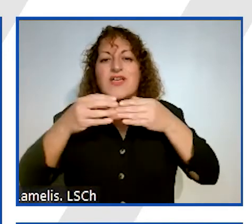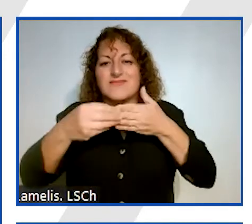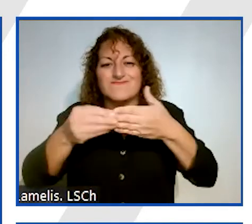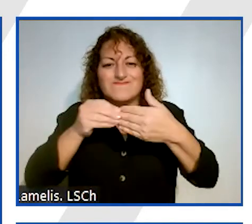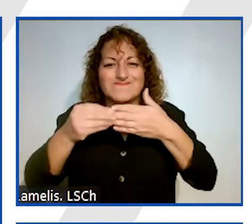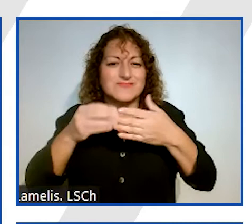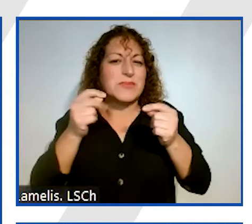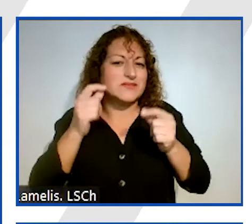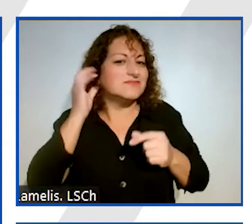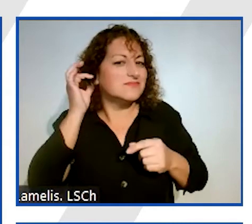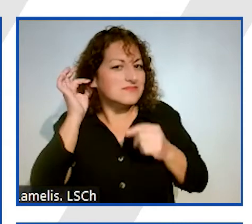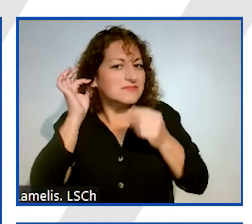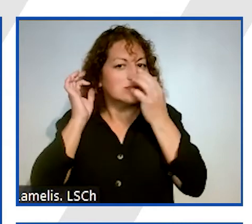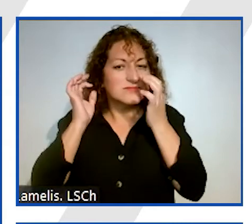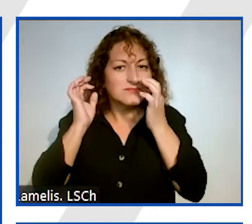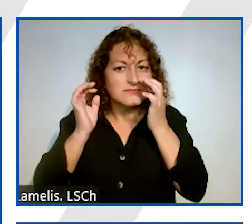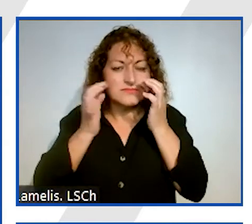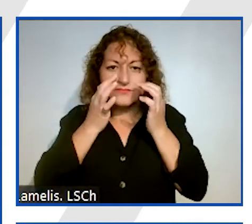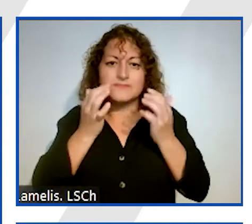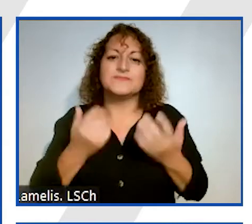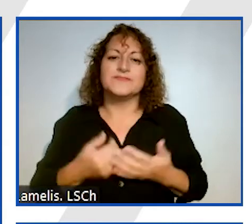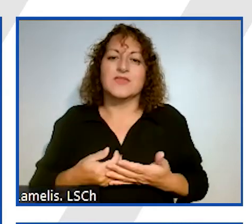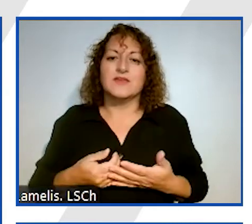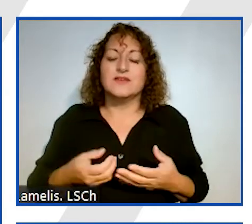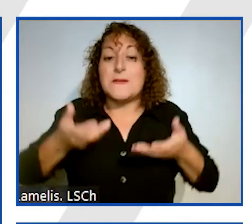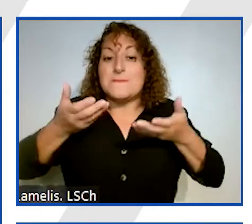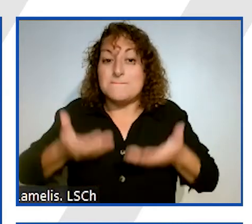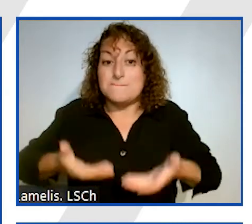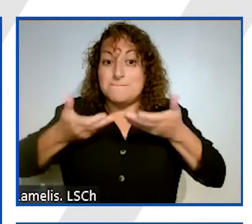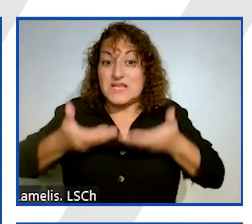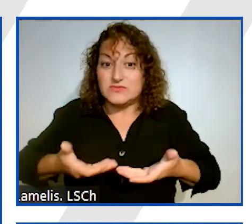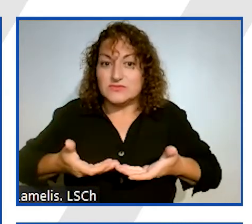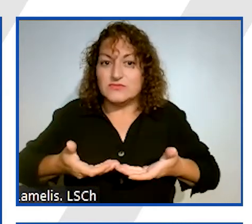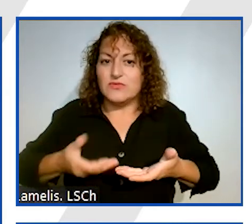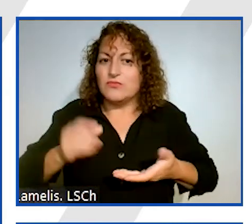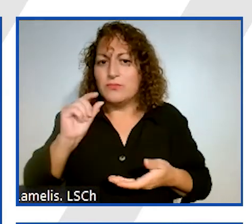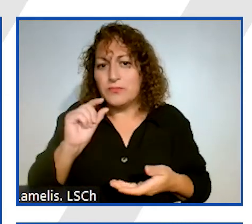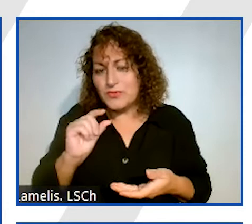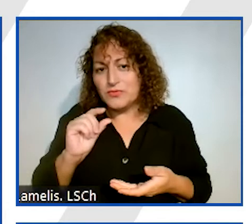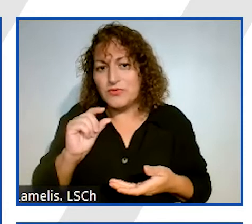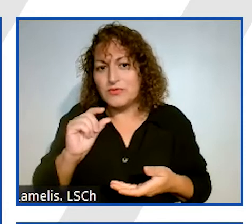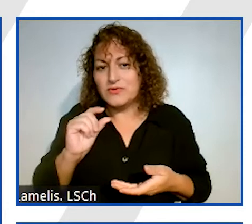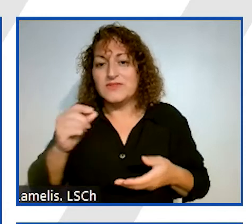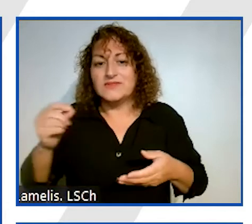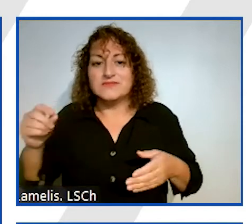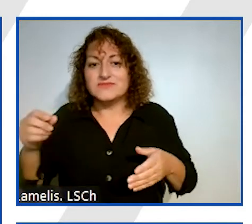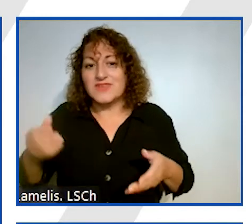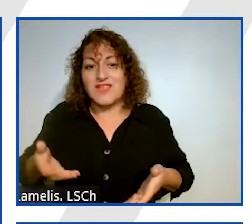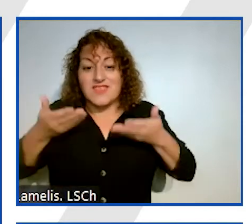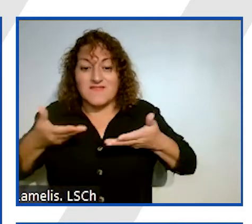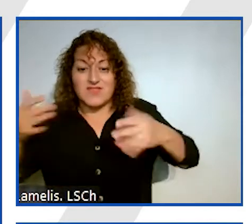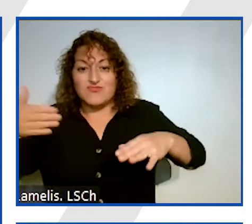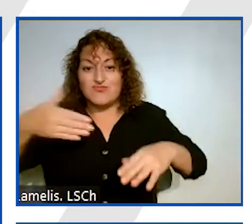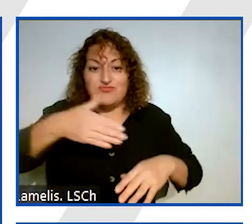menos peso, el esqueleto de cartílago simplemente genera menos resistencia y puede obtener una